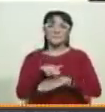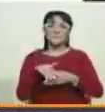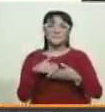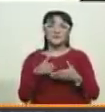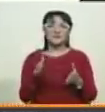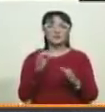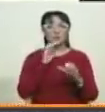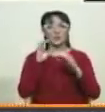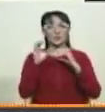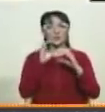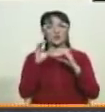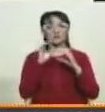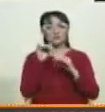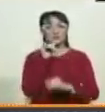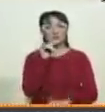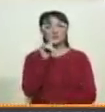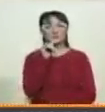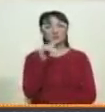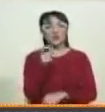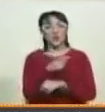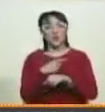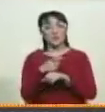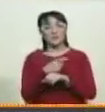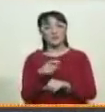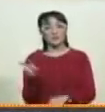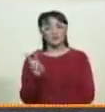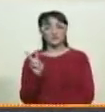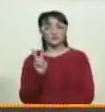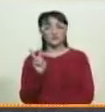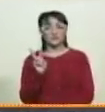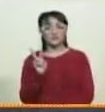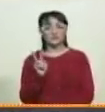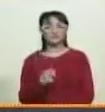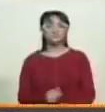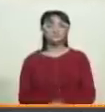Popular para la Comunicación y la Información del Gobierno de la República Bolivariana de Venezuela.